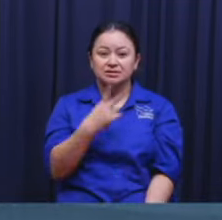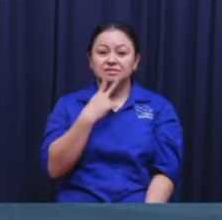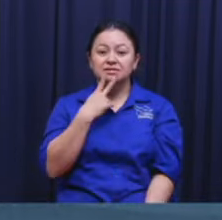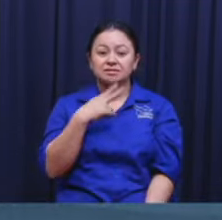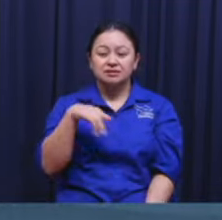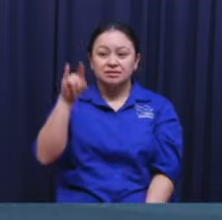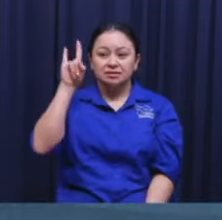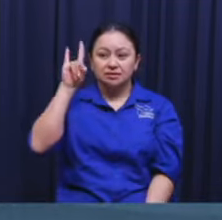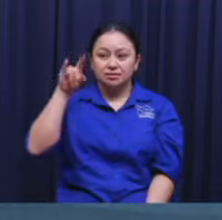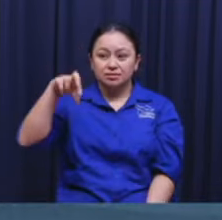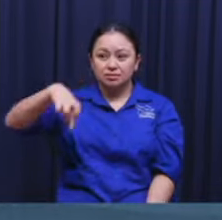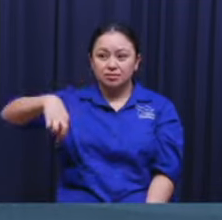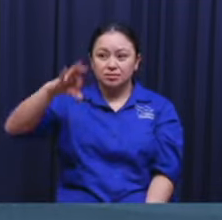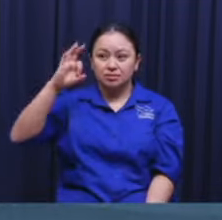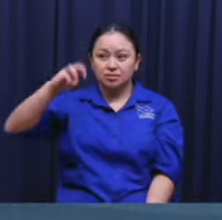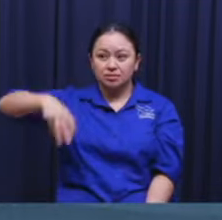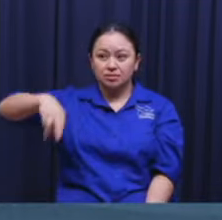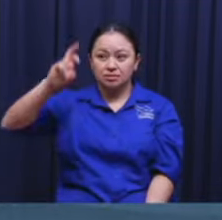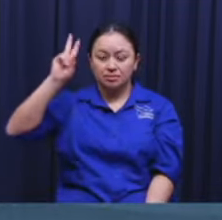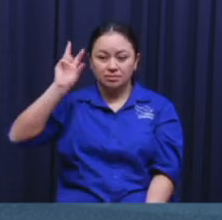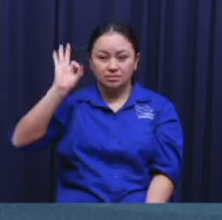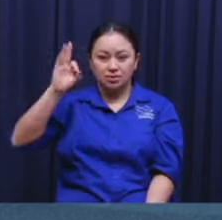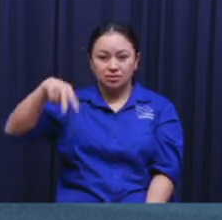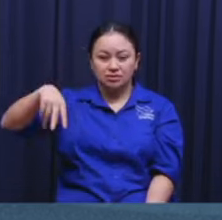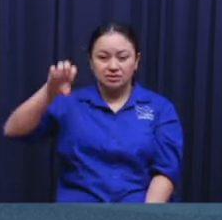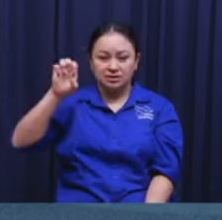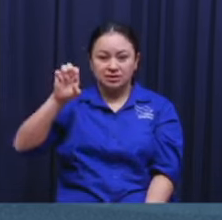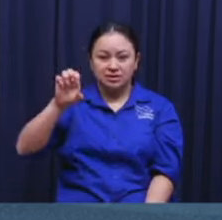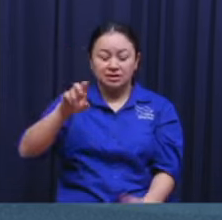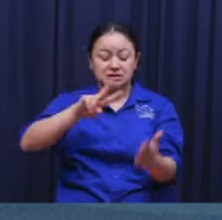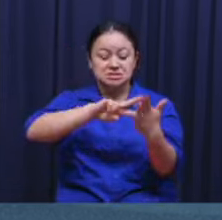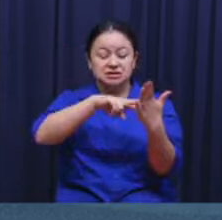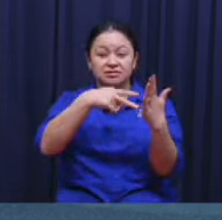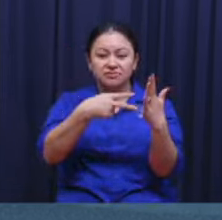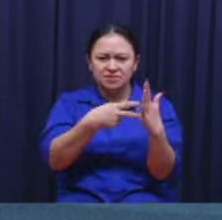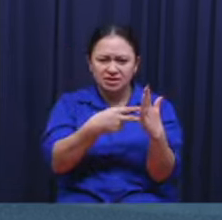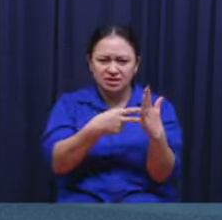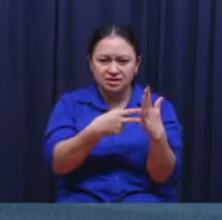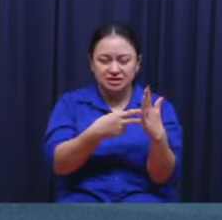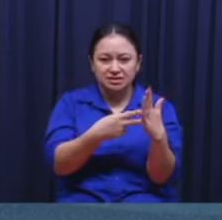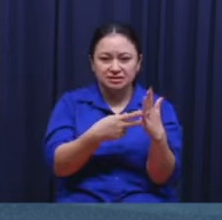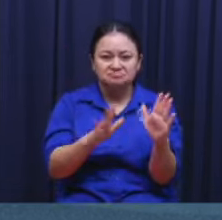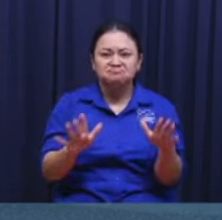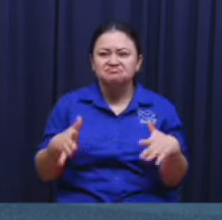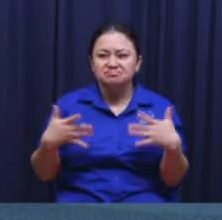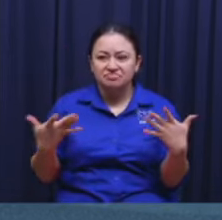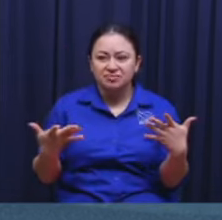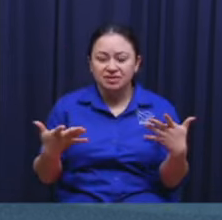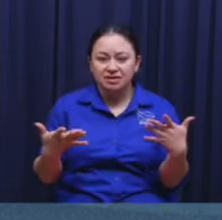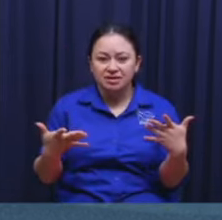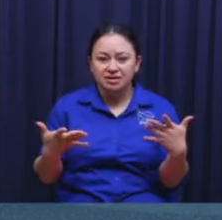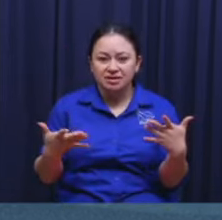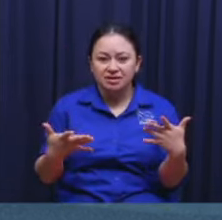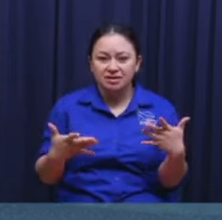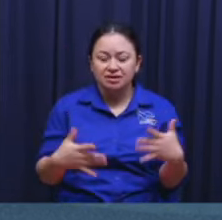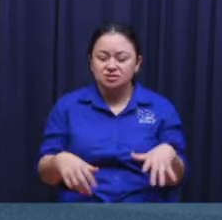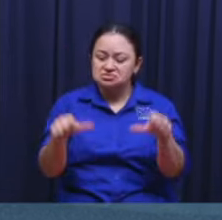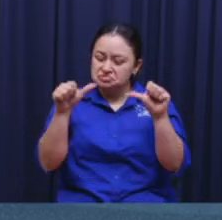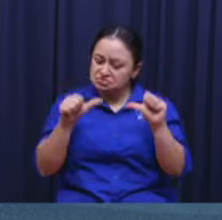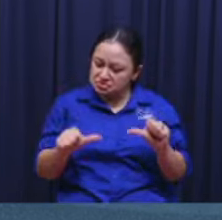Pero cuando empezamos a escudriñar qué quiere decir, me llama mucho la atención, porque quiere decir